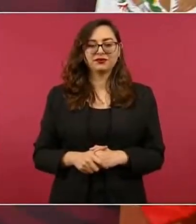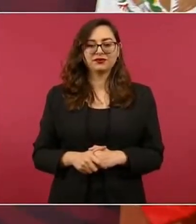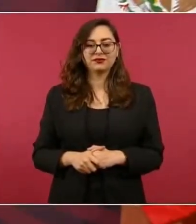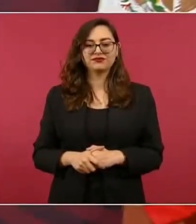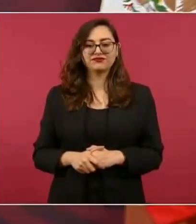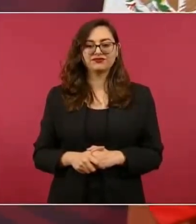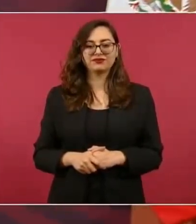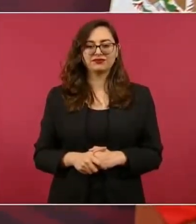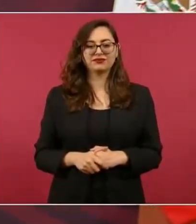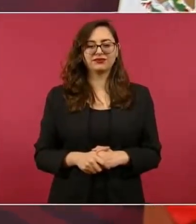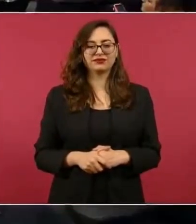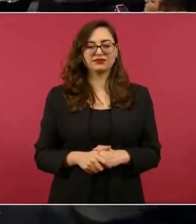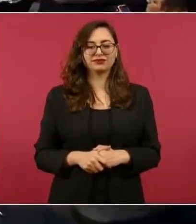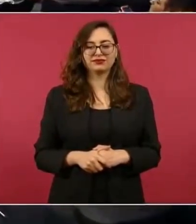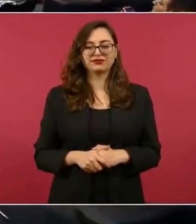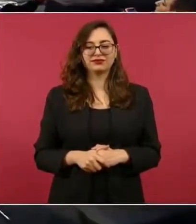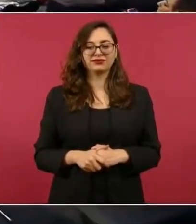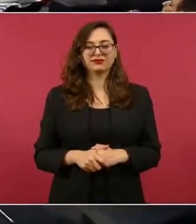Esta era.